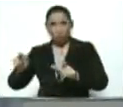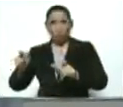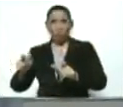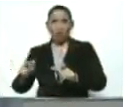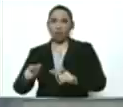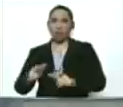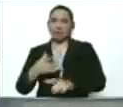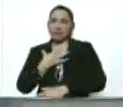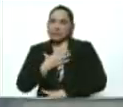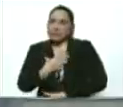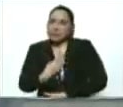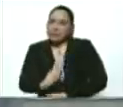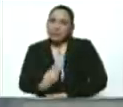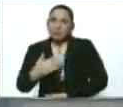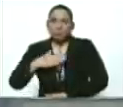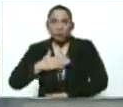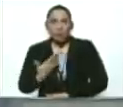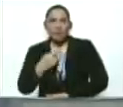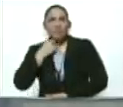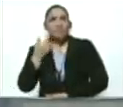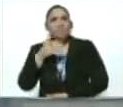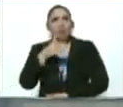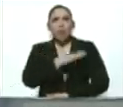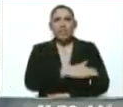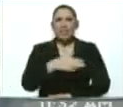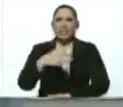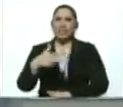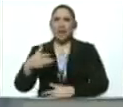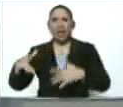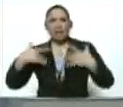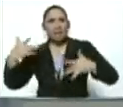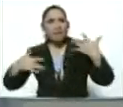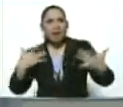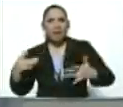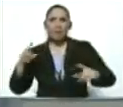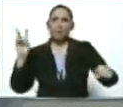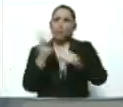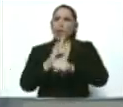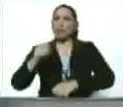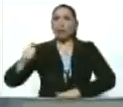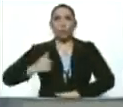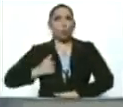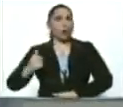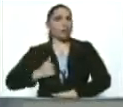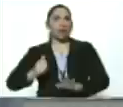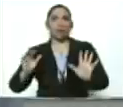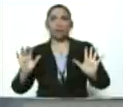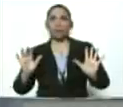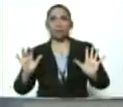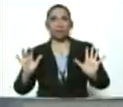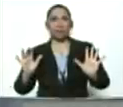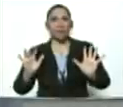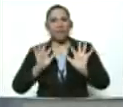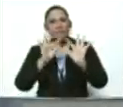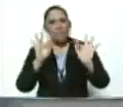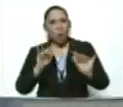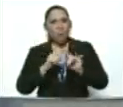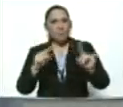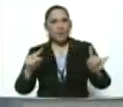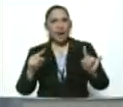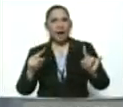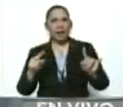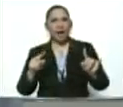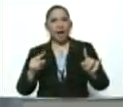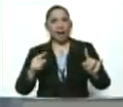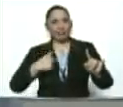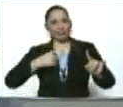lamentablemente pudiesen fallecer en actos de violencia de cualquier signo, una forma para ganar ventaja